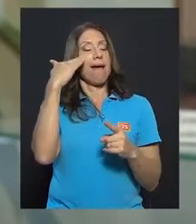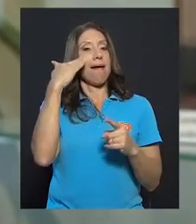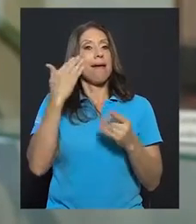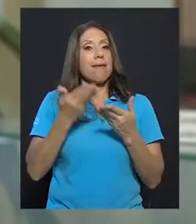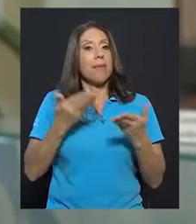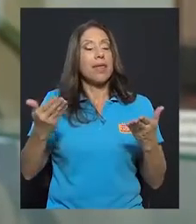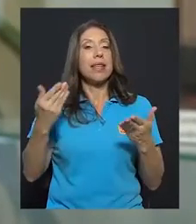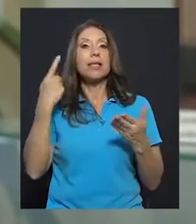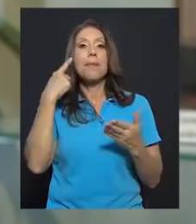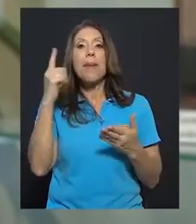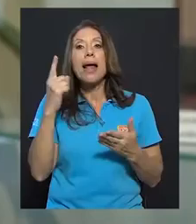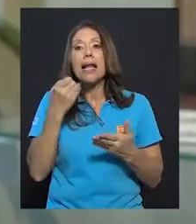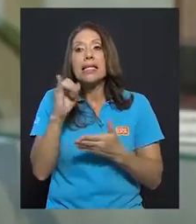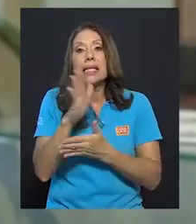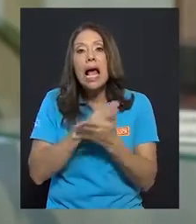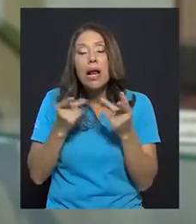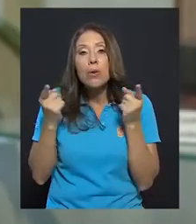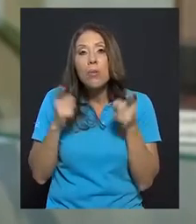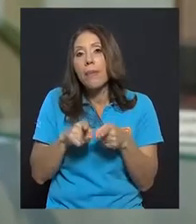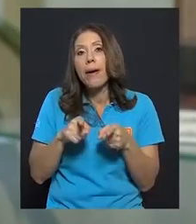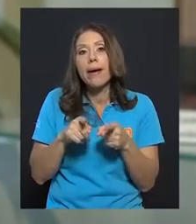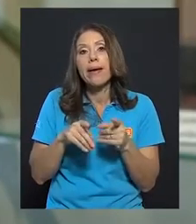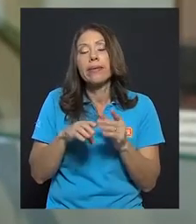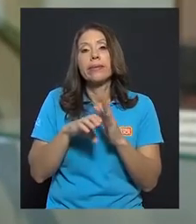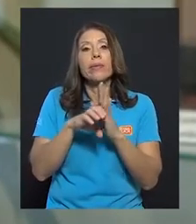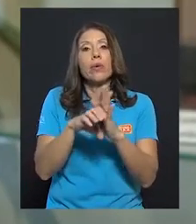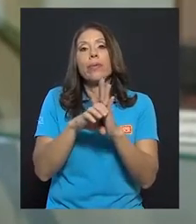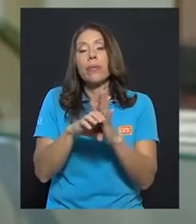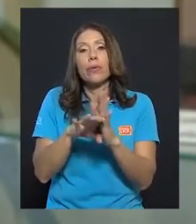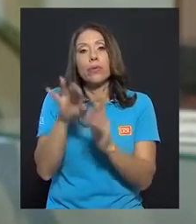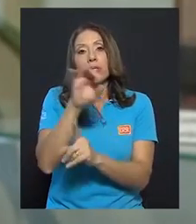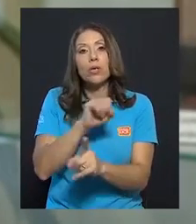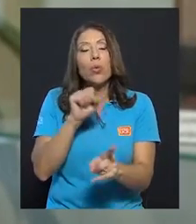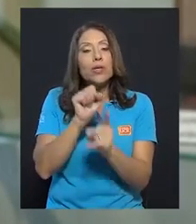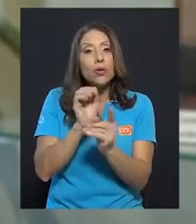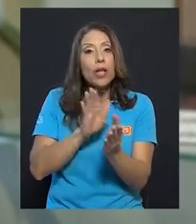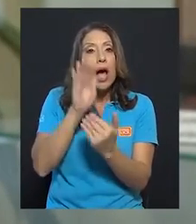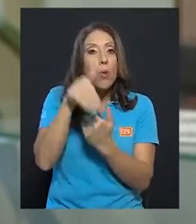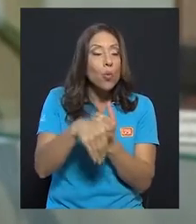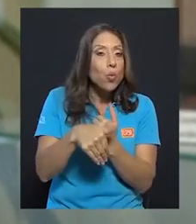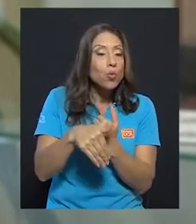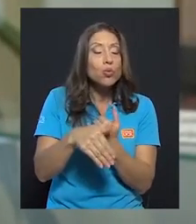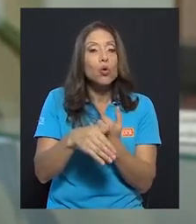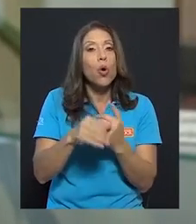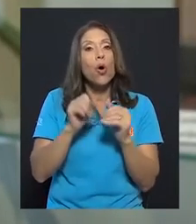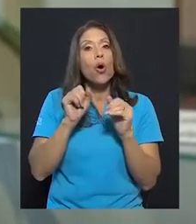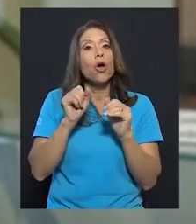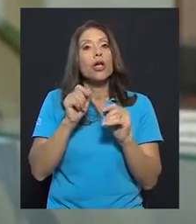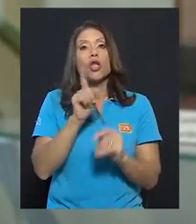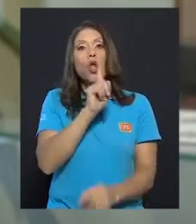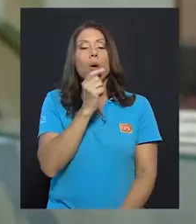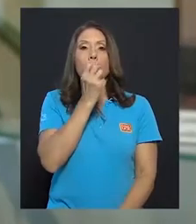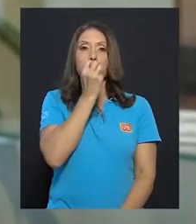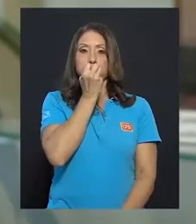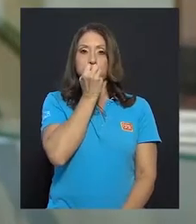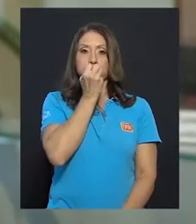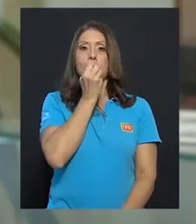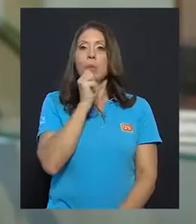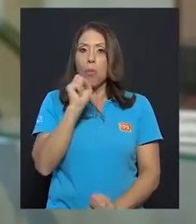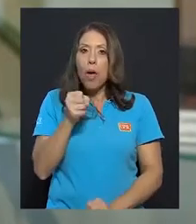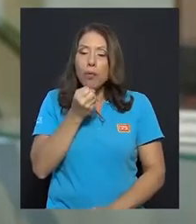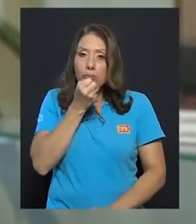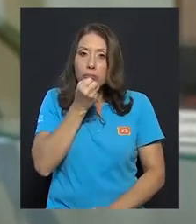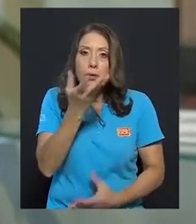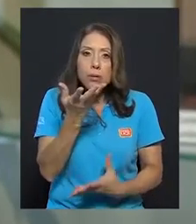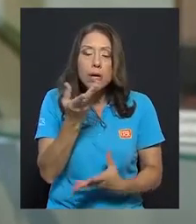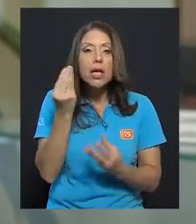para romper, por ejemplo, el silencio cuando enfrentan situaciones de abuso de cualquier tipo, ¿verdad? Esto es elemental a nivel de